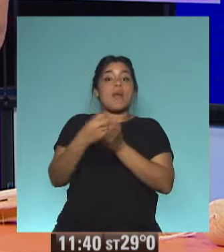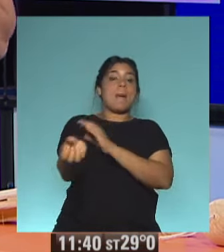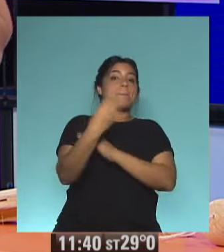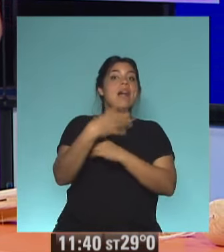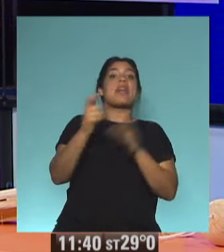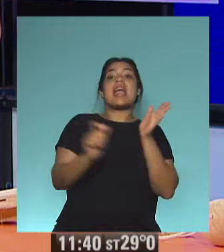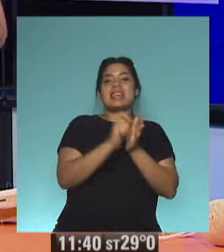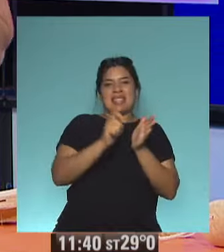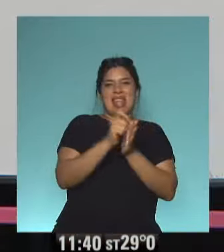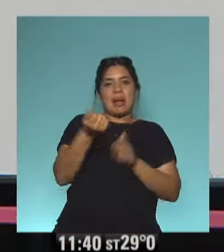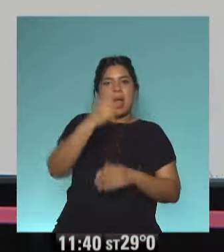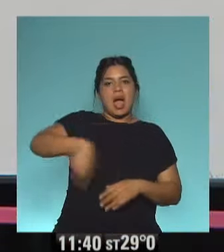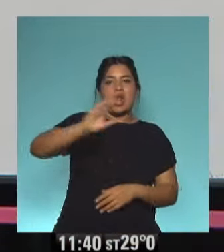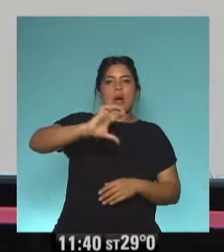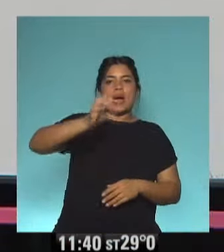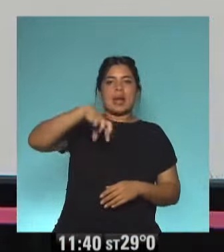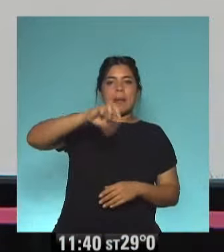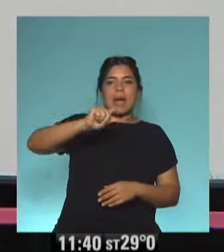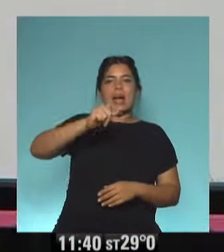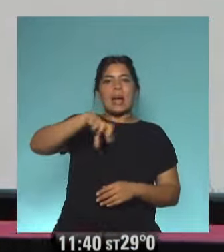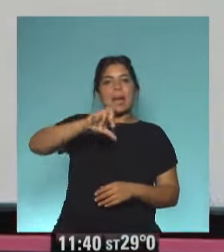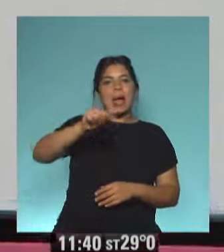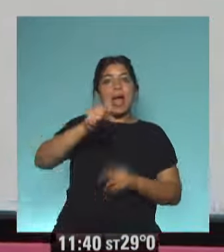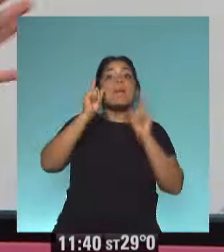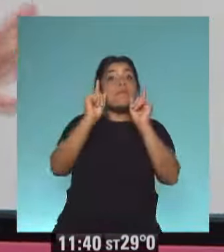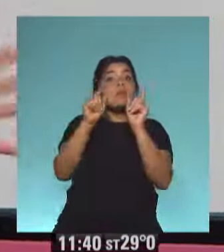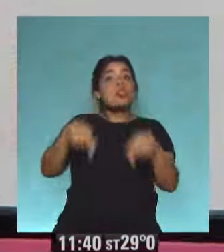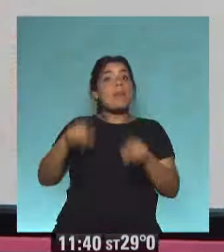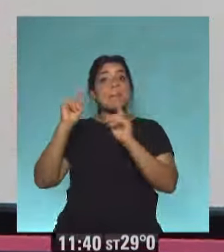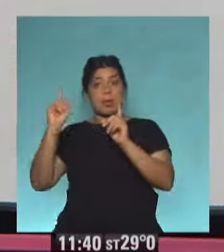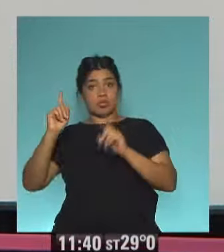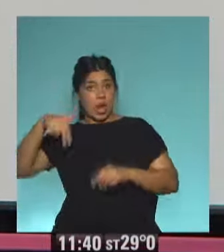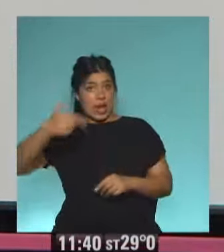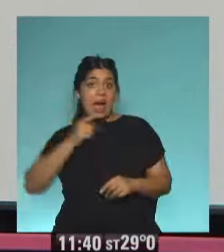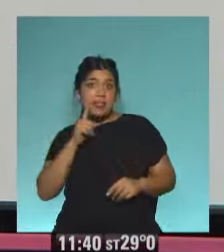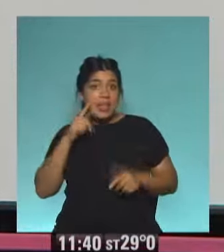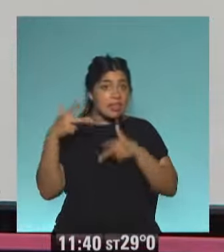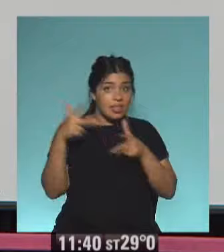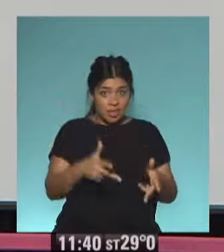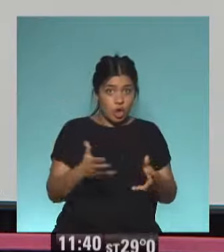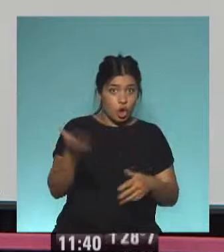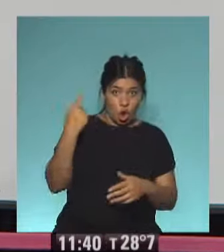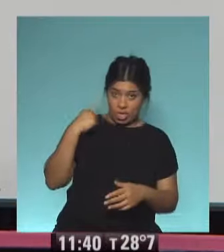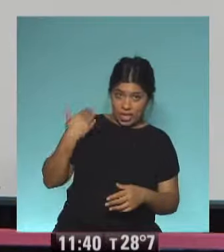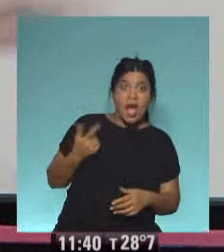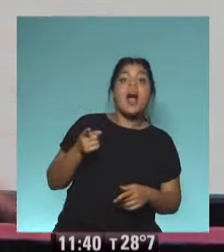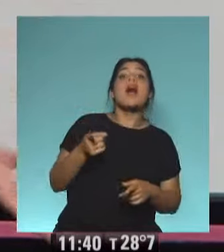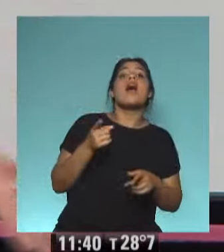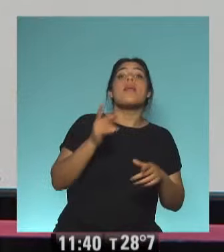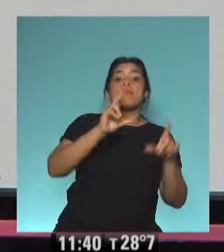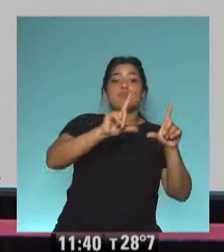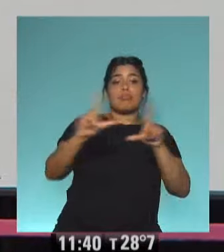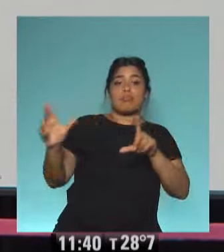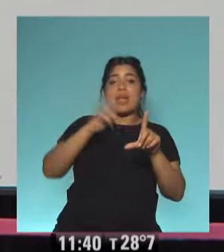@canalpacapaca. Ah, o también, por ejemplo, como dijo la señora Nati el otro día, los trabajos que fueron haciendo de plástica, que los pueden mandar también para que aparezcan